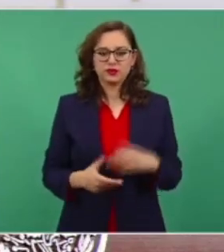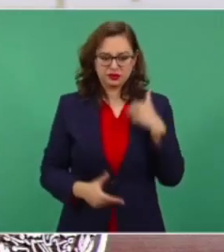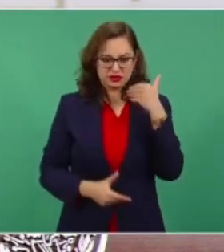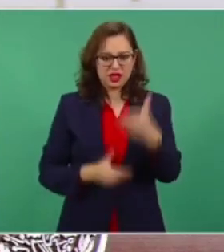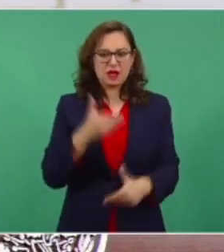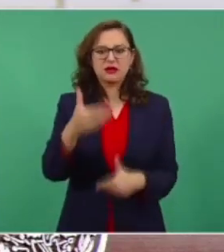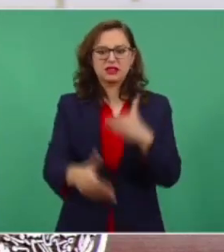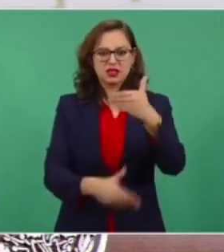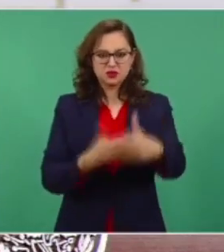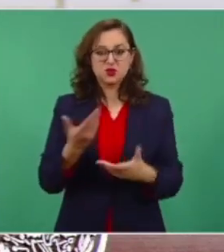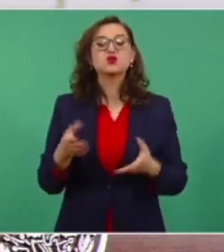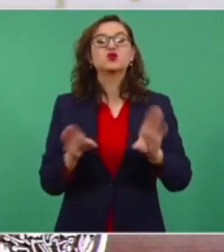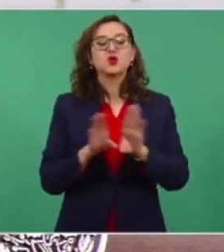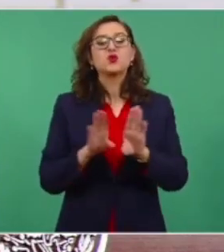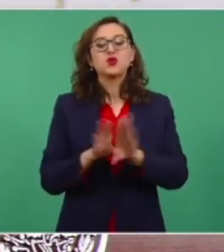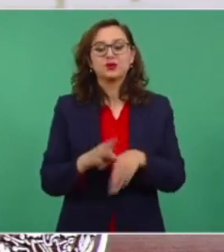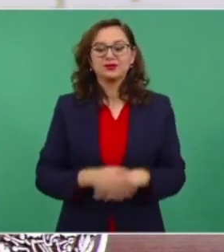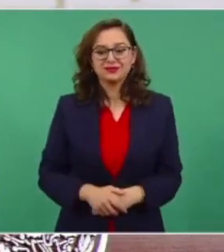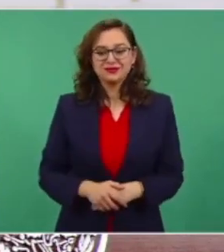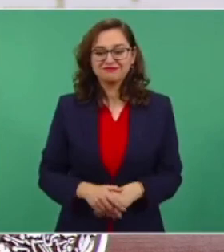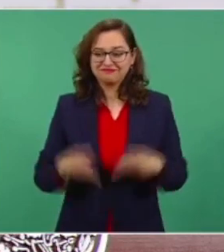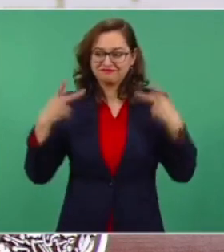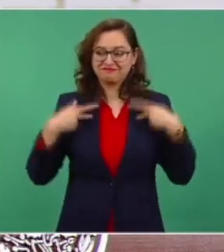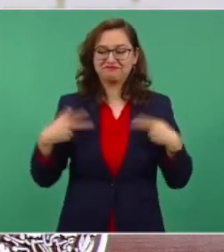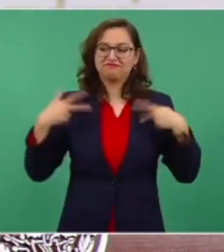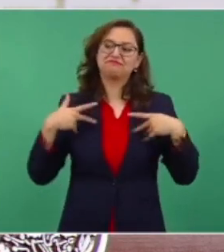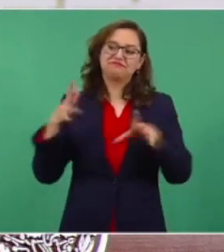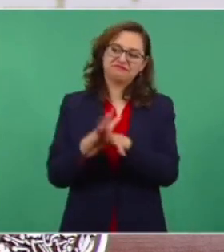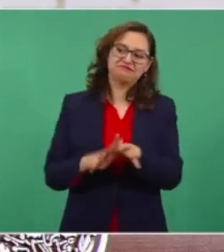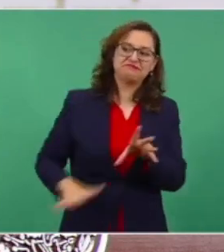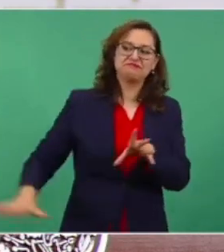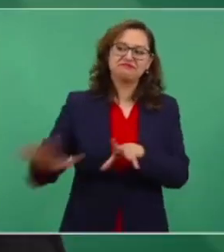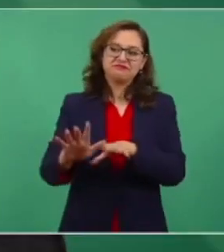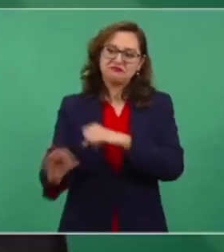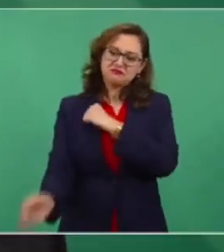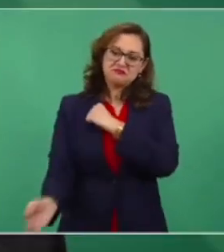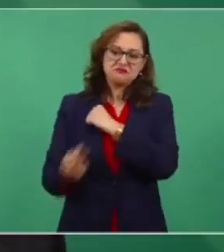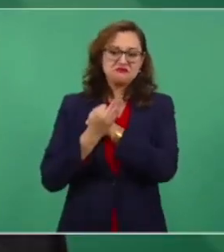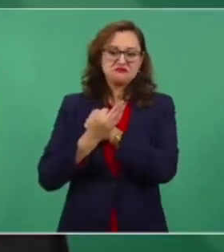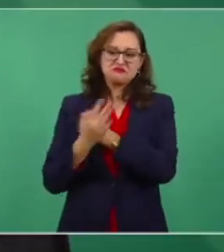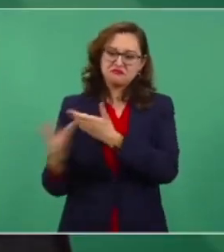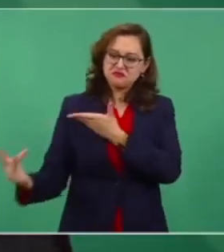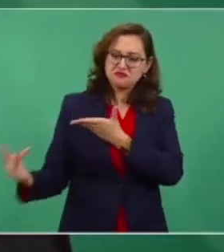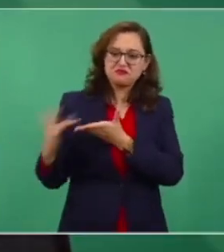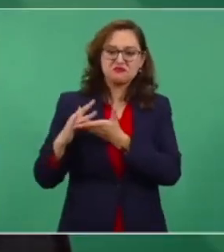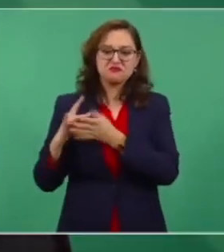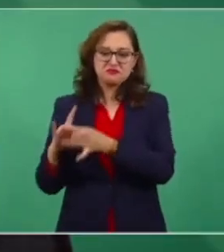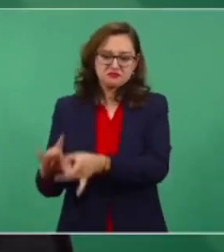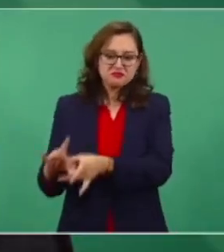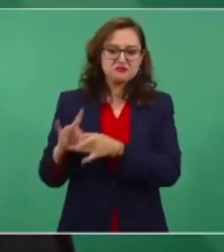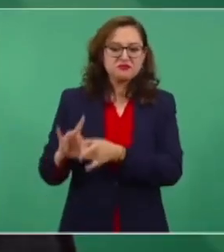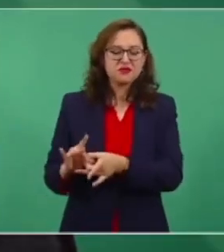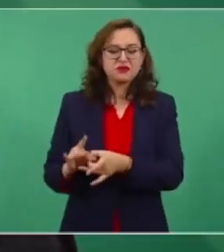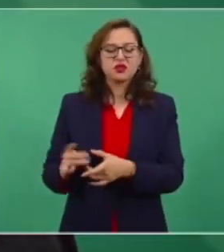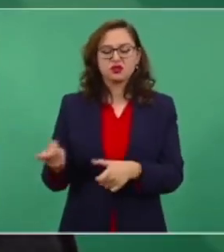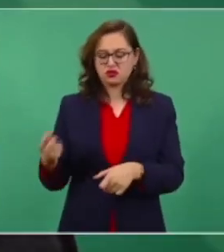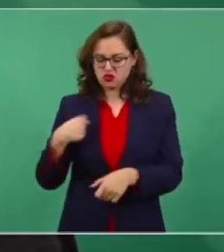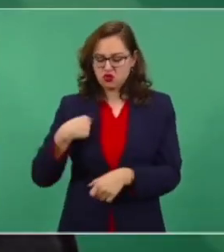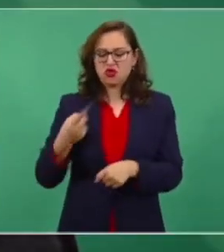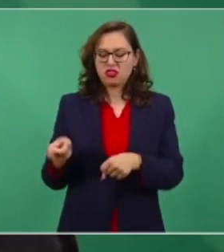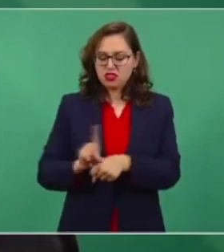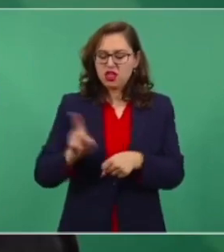avanzamos? Con el apoyo de la gente, con el apoyo del pueblo. Eso es lo que todos los días me da